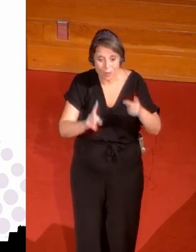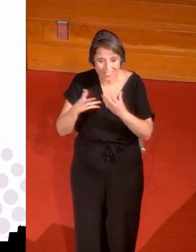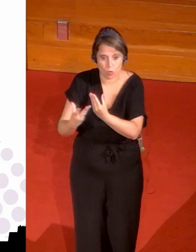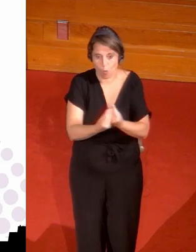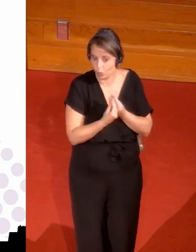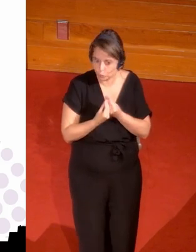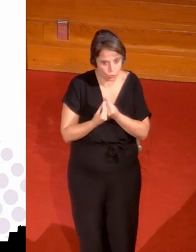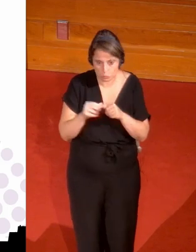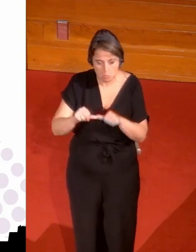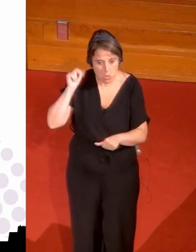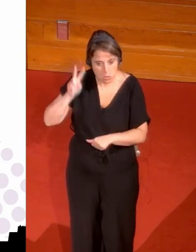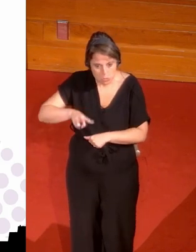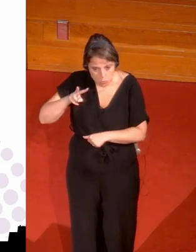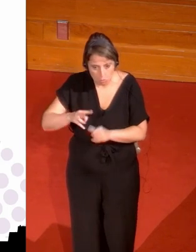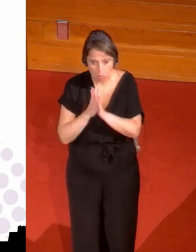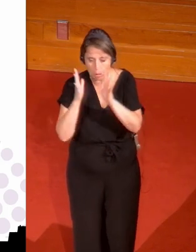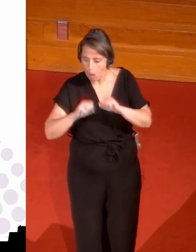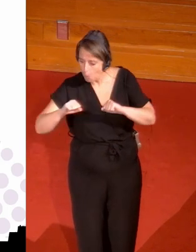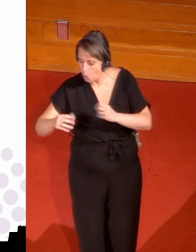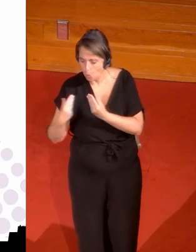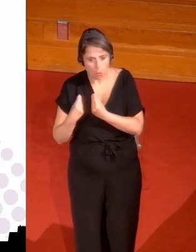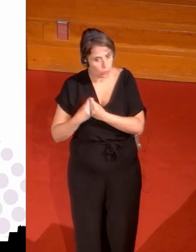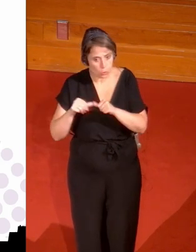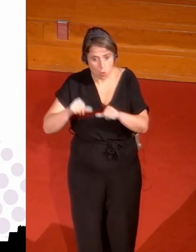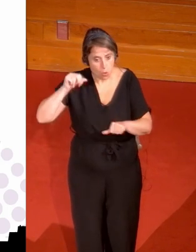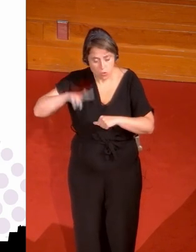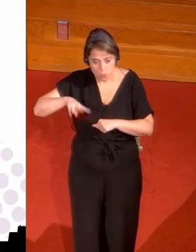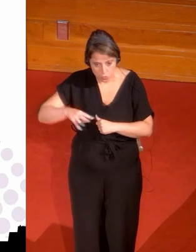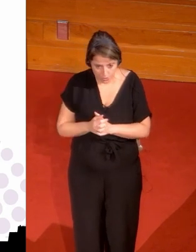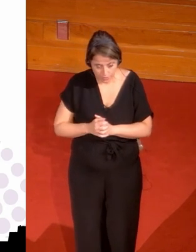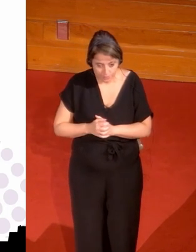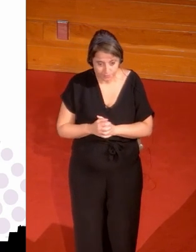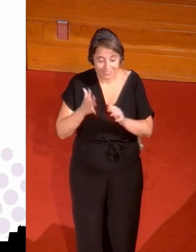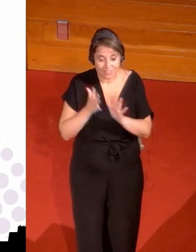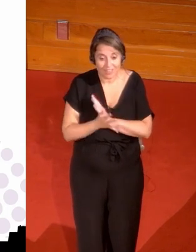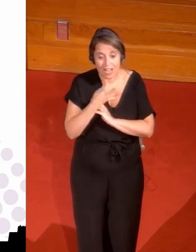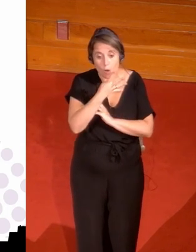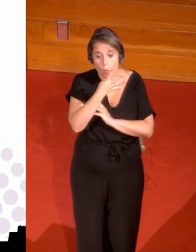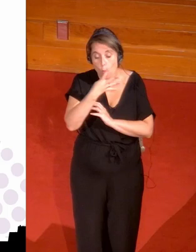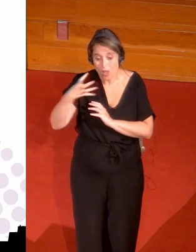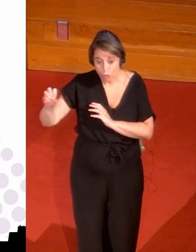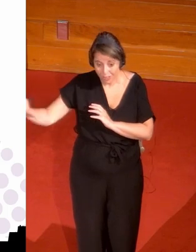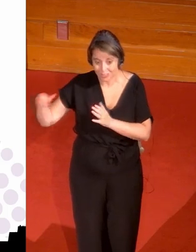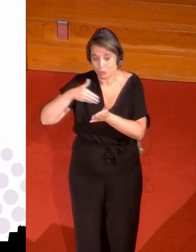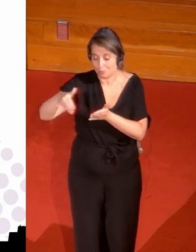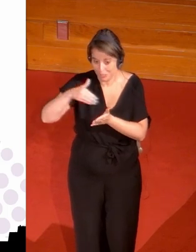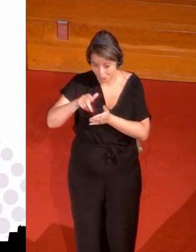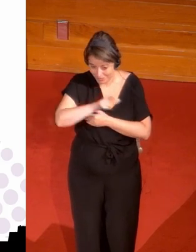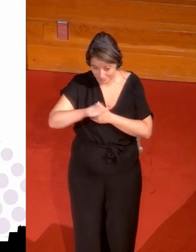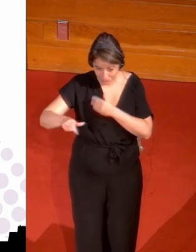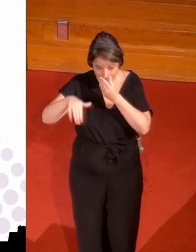juntos y impactar una serie de cosas juntos somos más de 400 millones de habitantes a